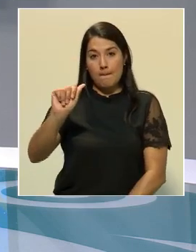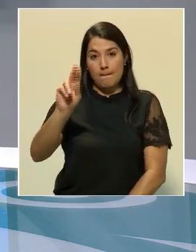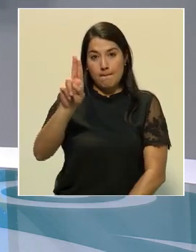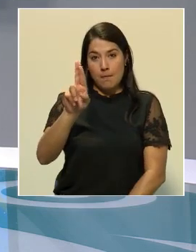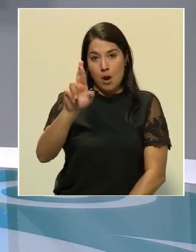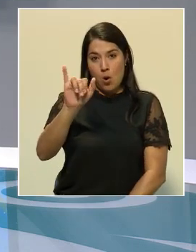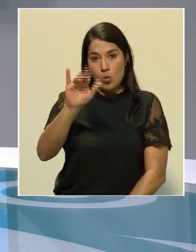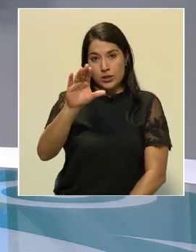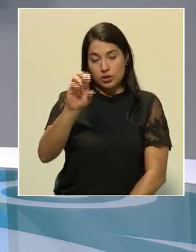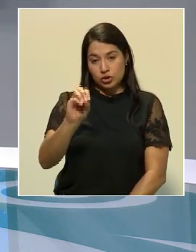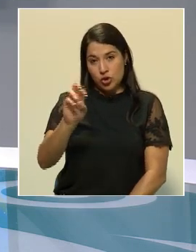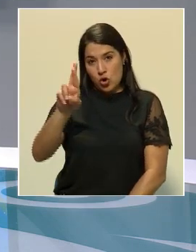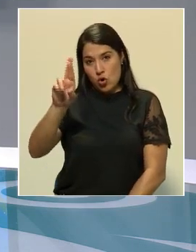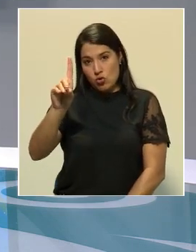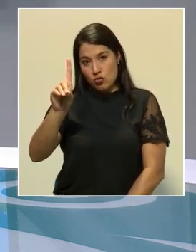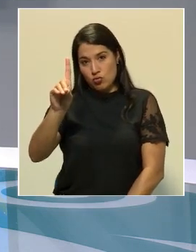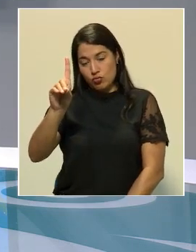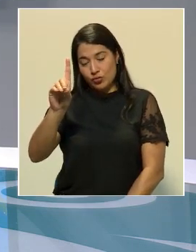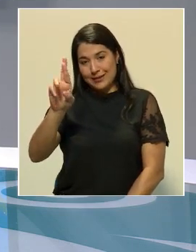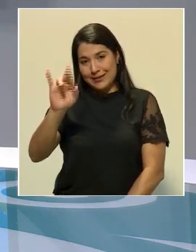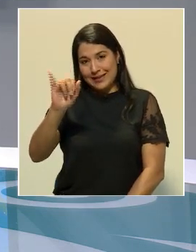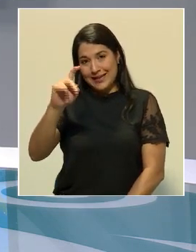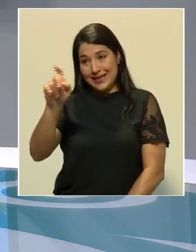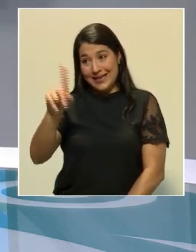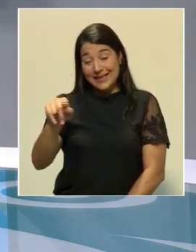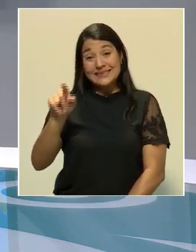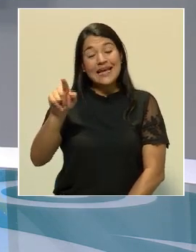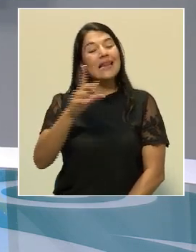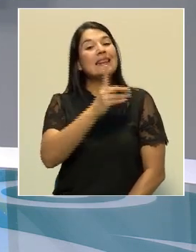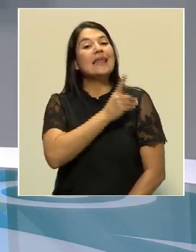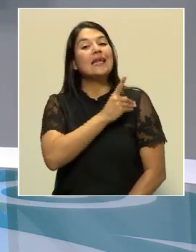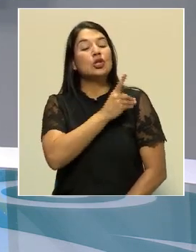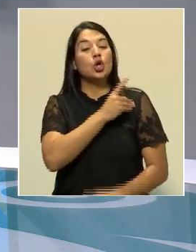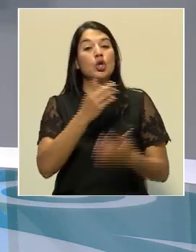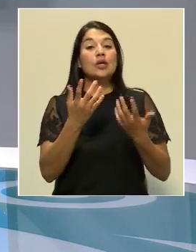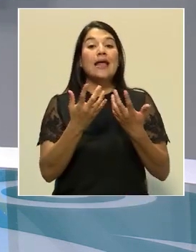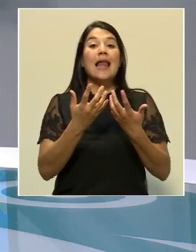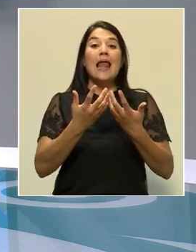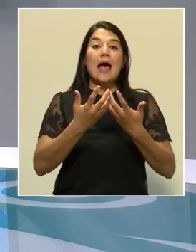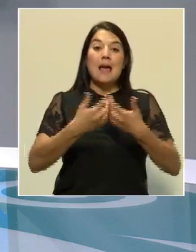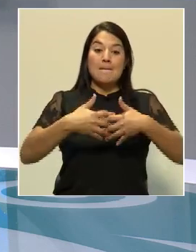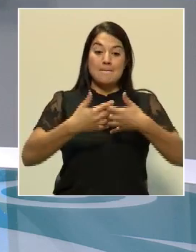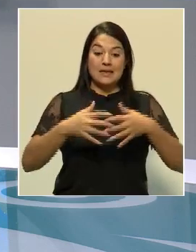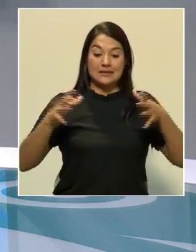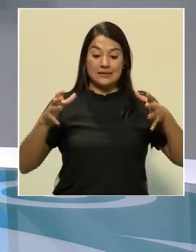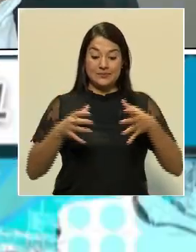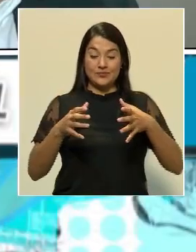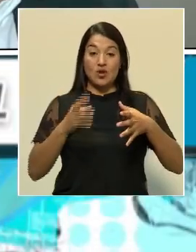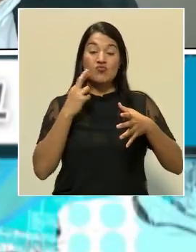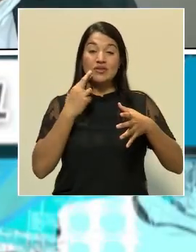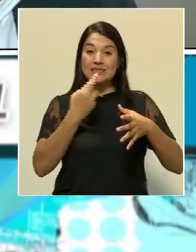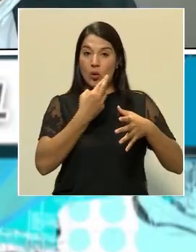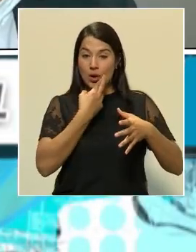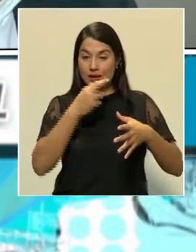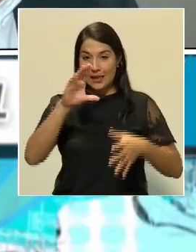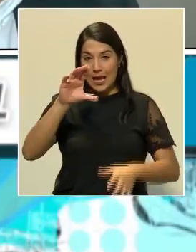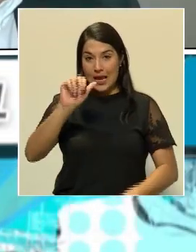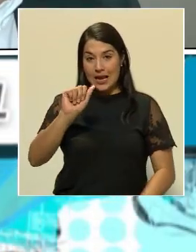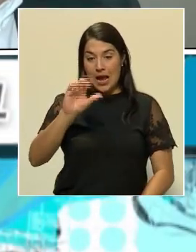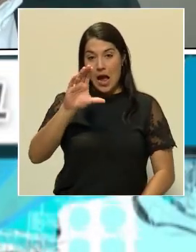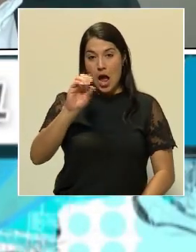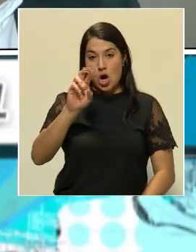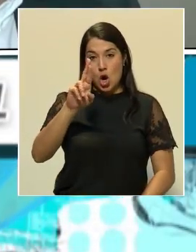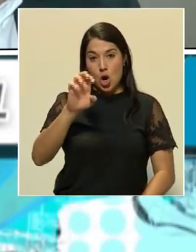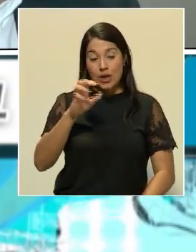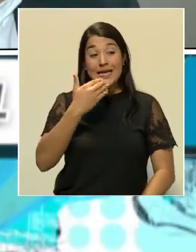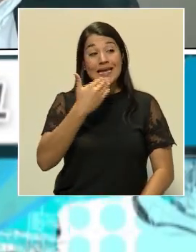de la Cámara Costarricense de Restaurantes y Afines, CACORE. Buenas noches, don Mauricio. Gracias por estar en el set